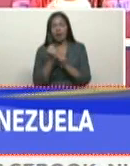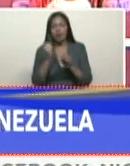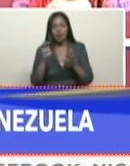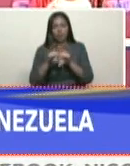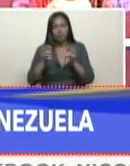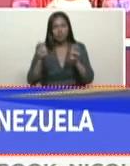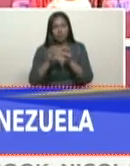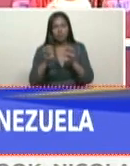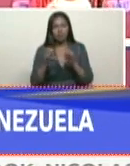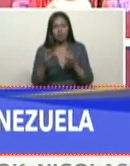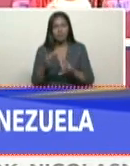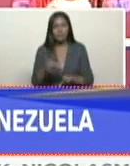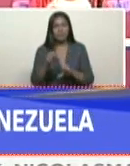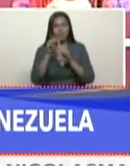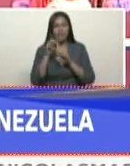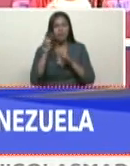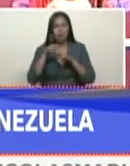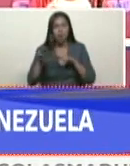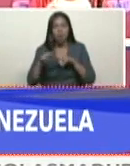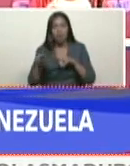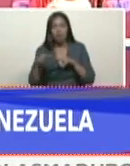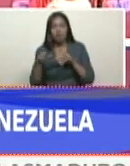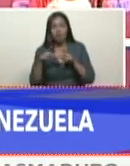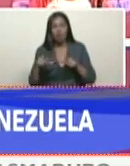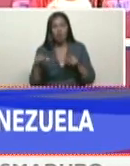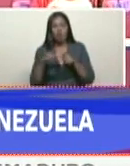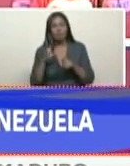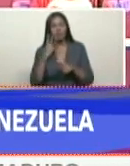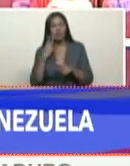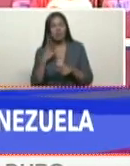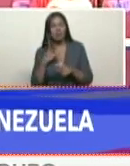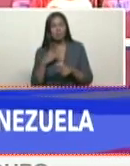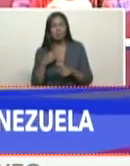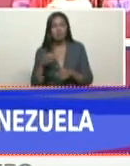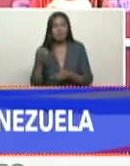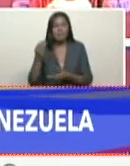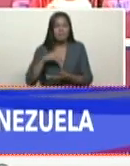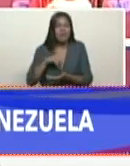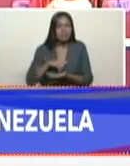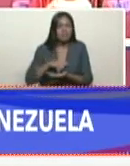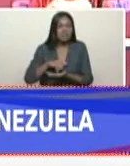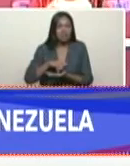en especial los niños y niñas de los sectores más vulnerables.